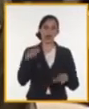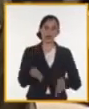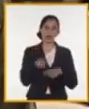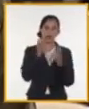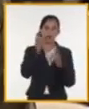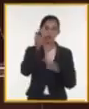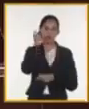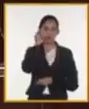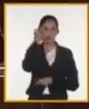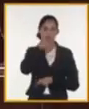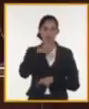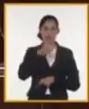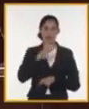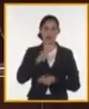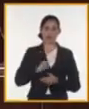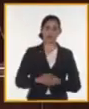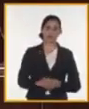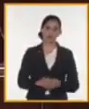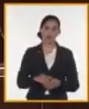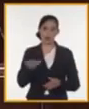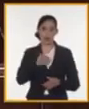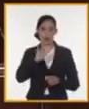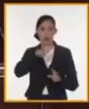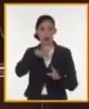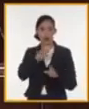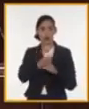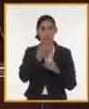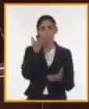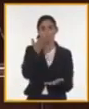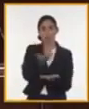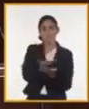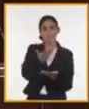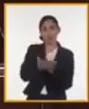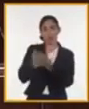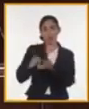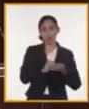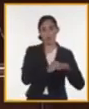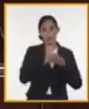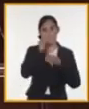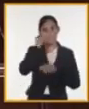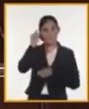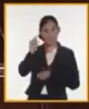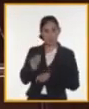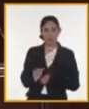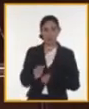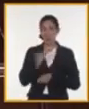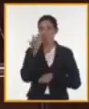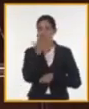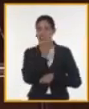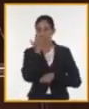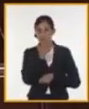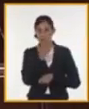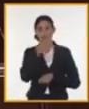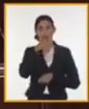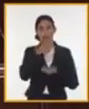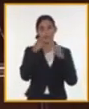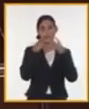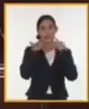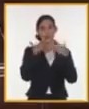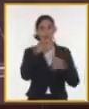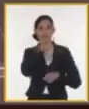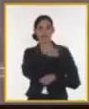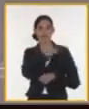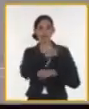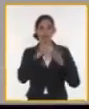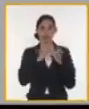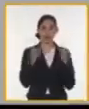Armadas Revolucionarias. De igual forma, se propone al compañero Emilio Ramir Lozada García, jefe del